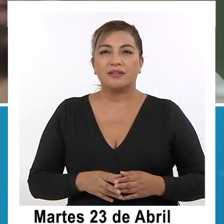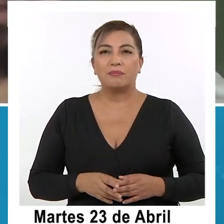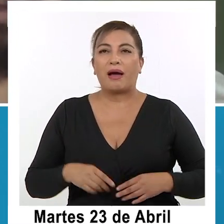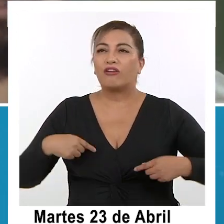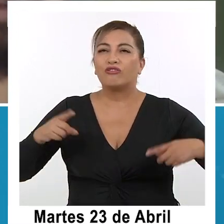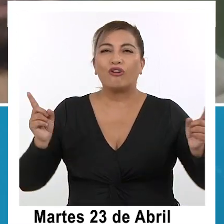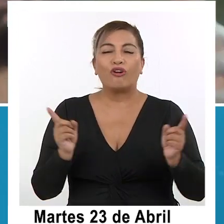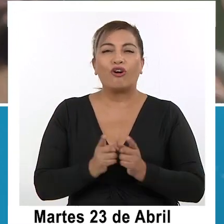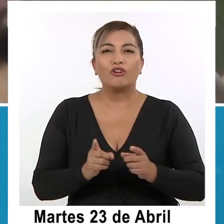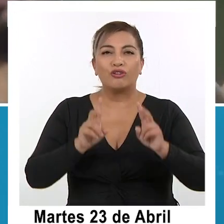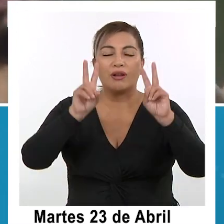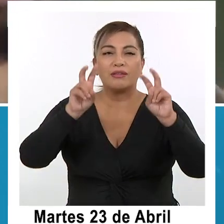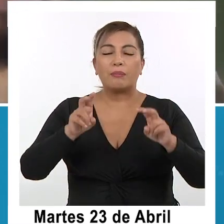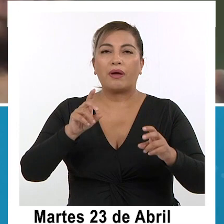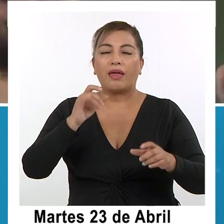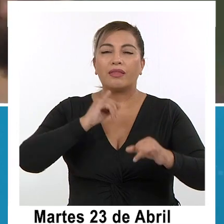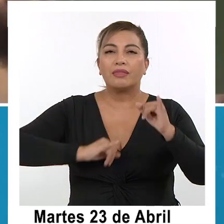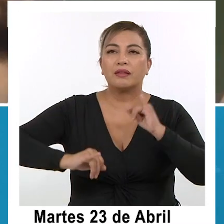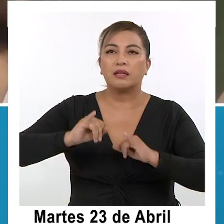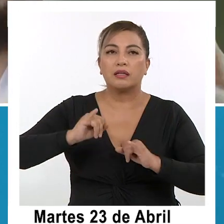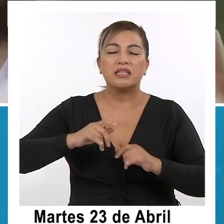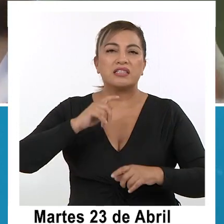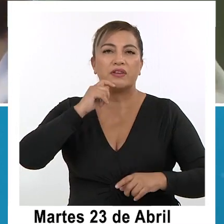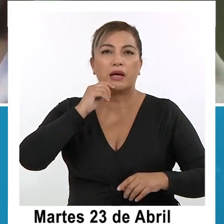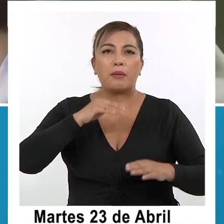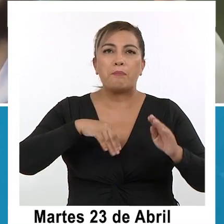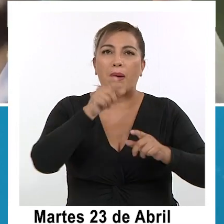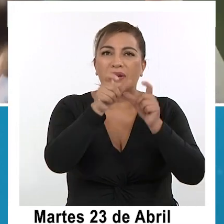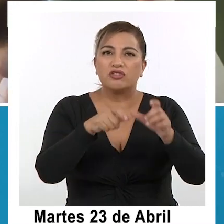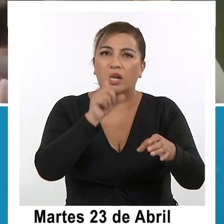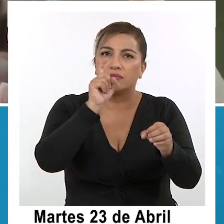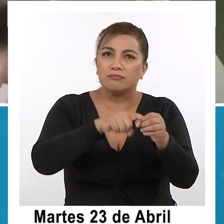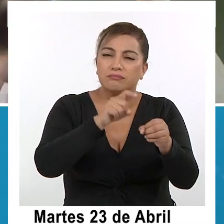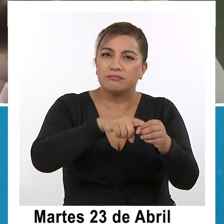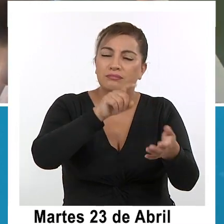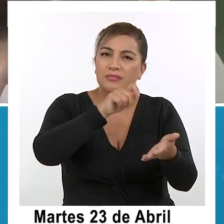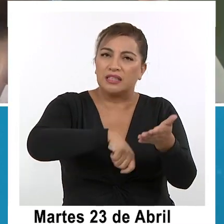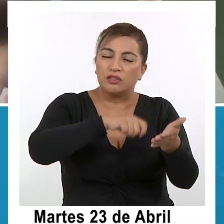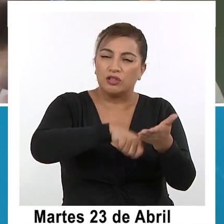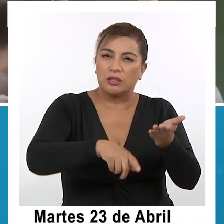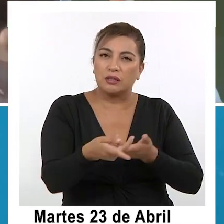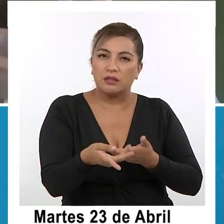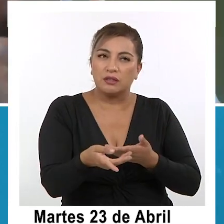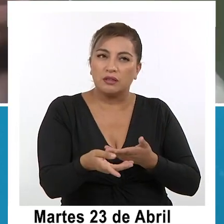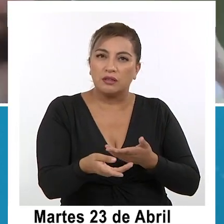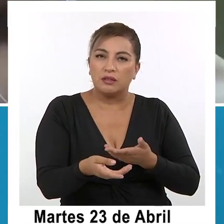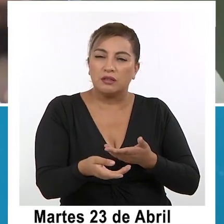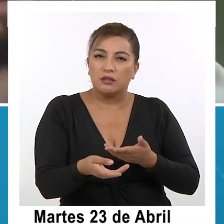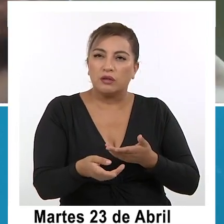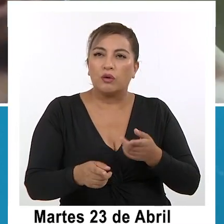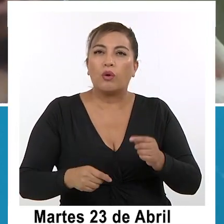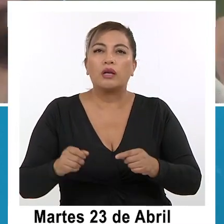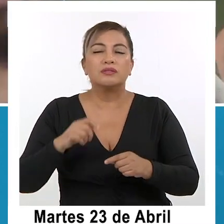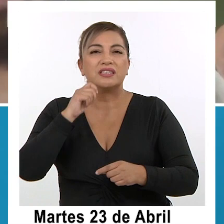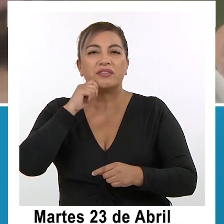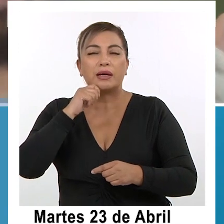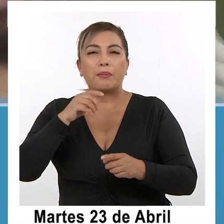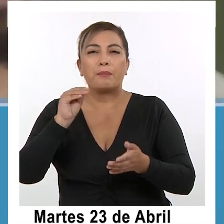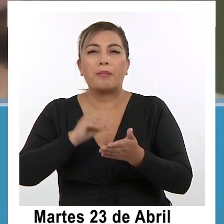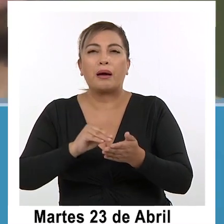digital Mientras más personas tengan o Mientras más personas tengan una un un canal más